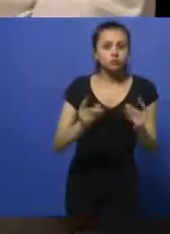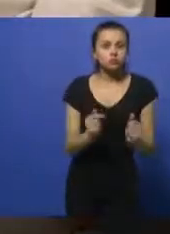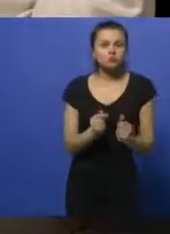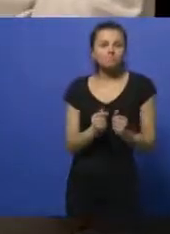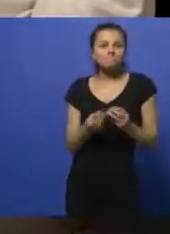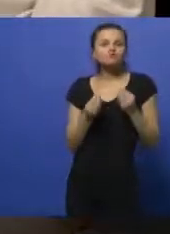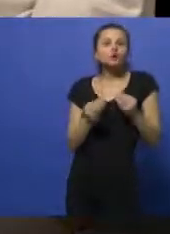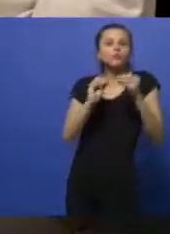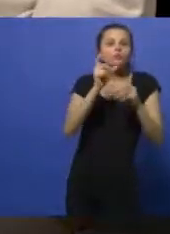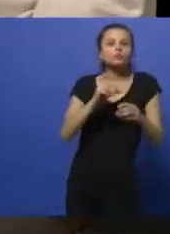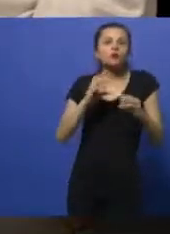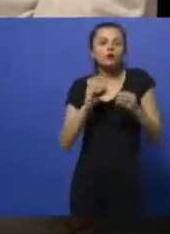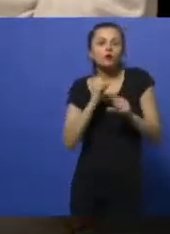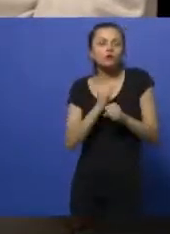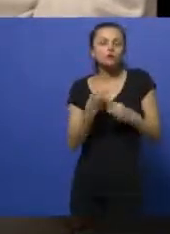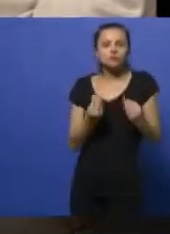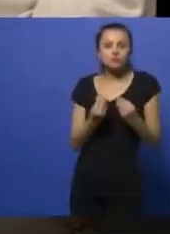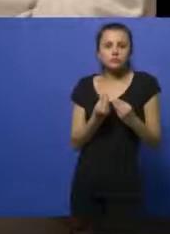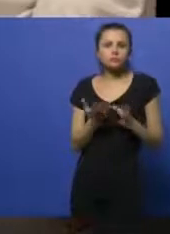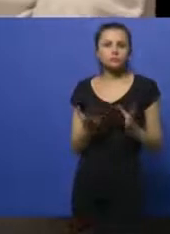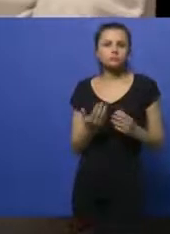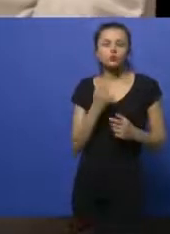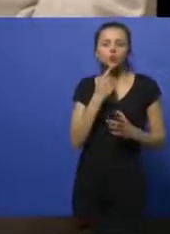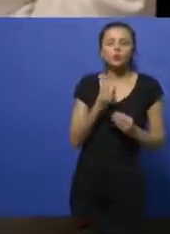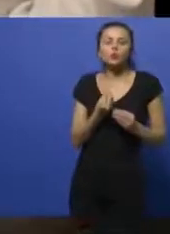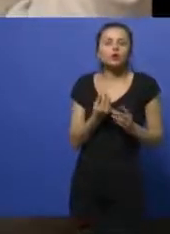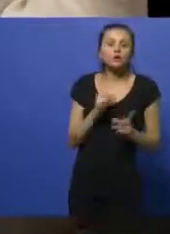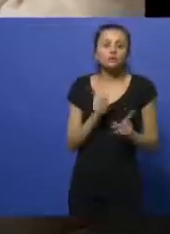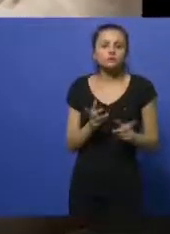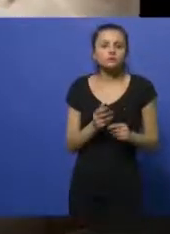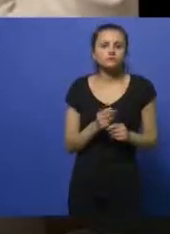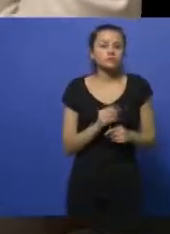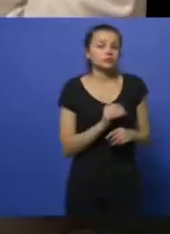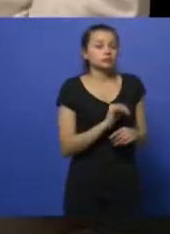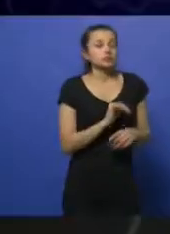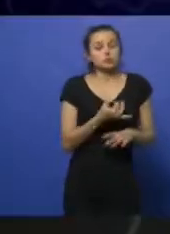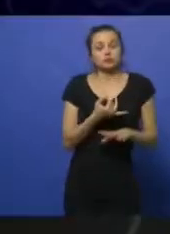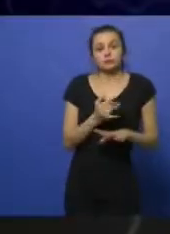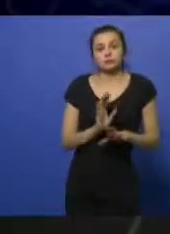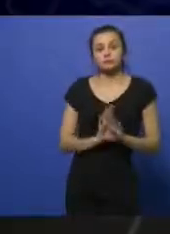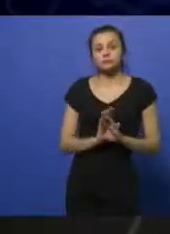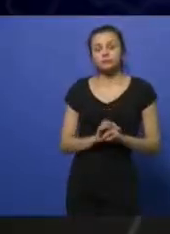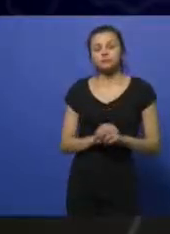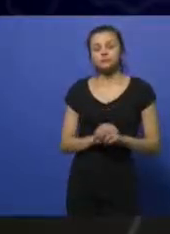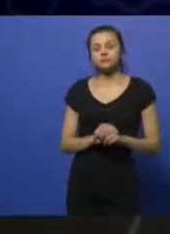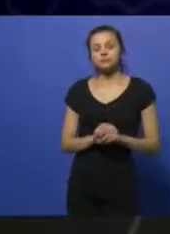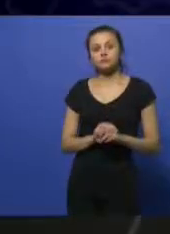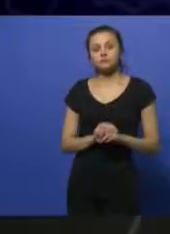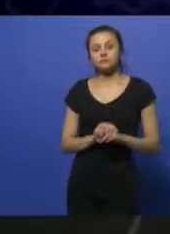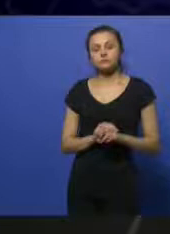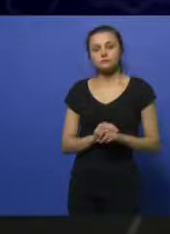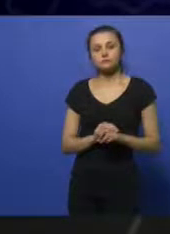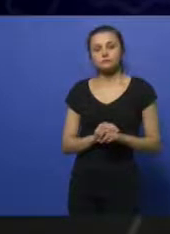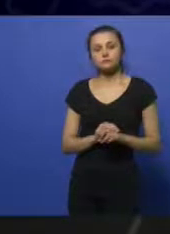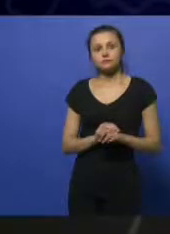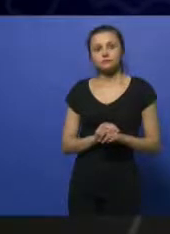lo que se está viviendo en este momento? ¿Incertidumbre, Jorge? Sí, totalmente, sí, sí. Y yo creo que... Teniendo en